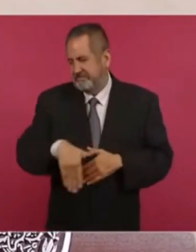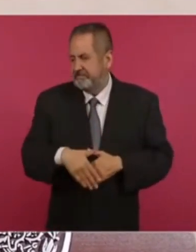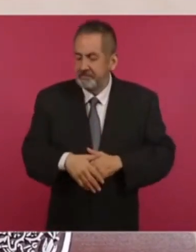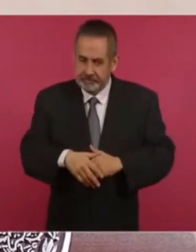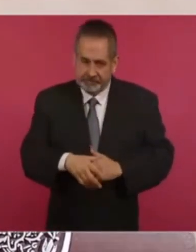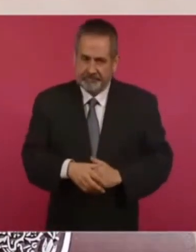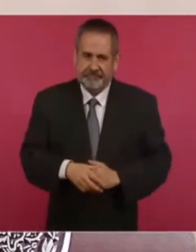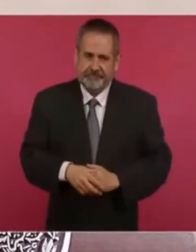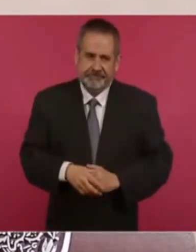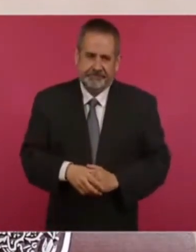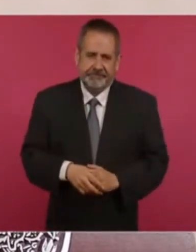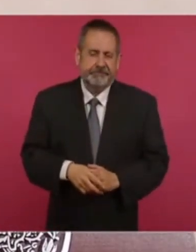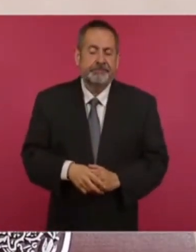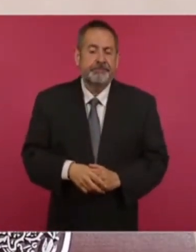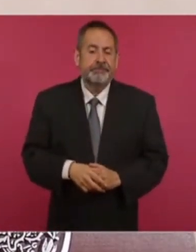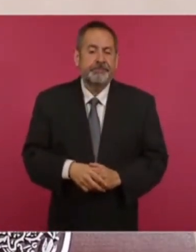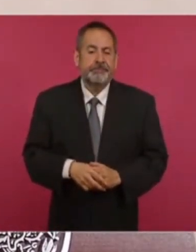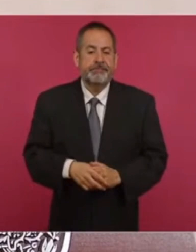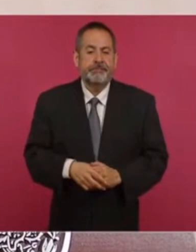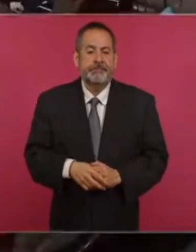Y